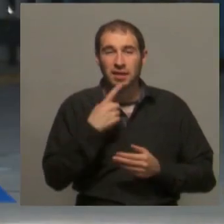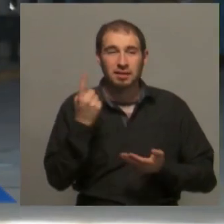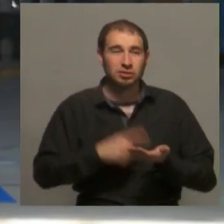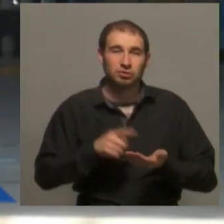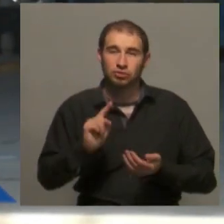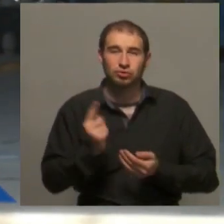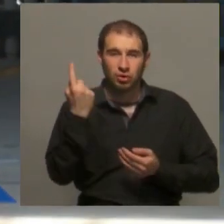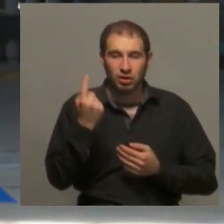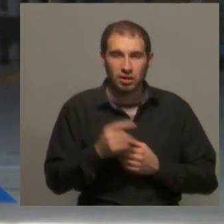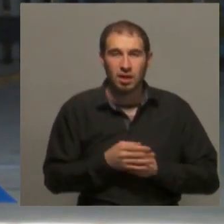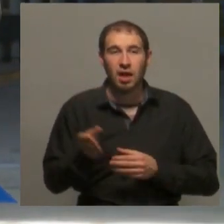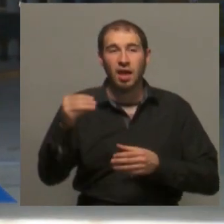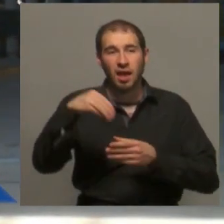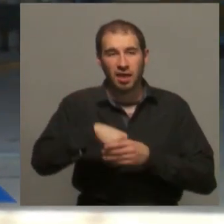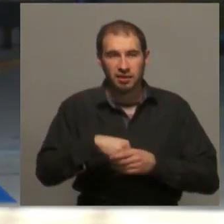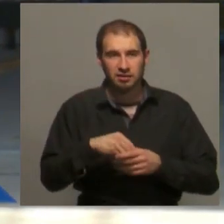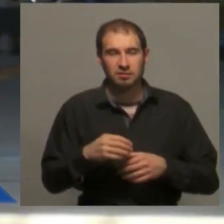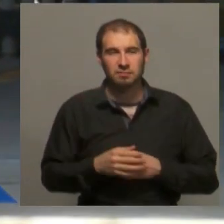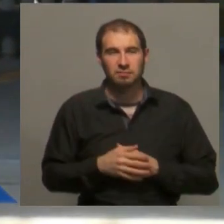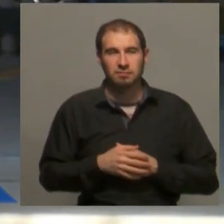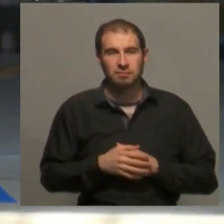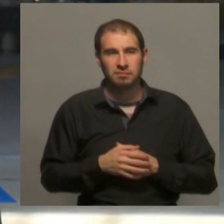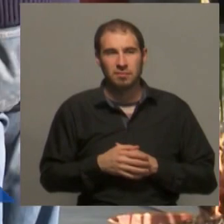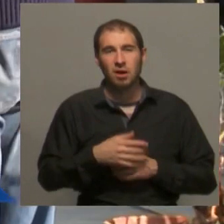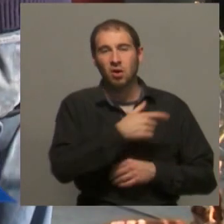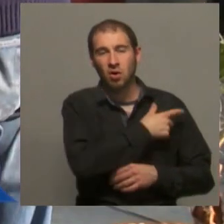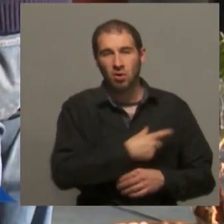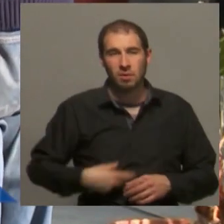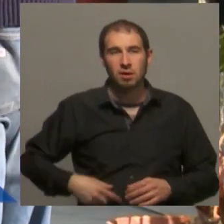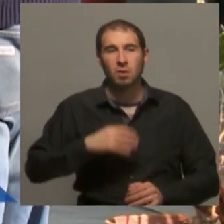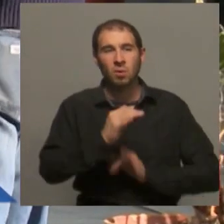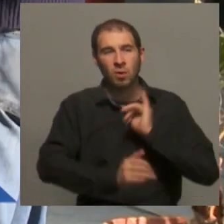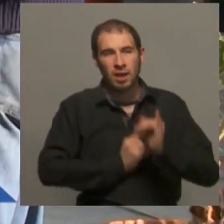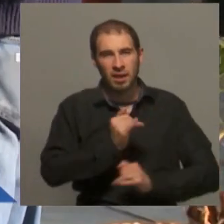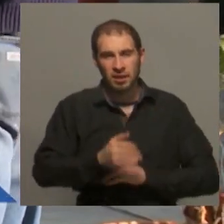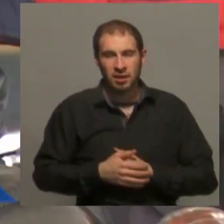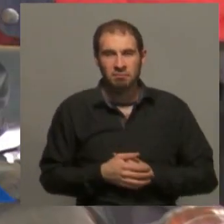unilateral, está dentro de lo que el gobierno ha dicho que va a ir